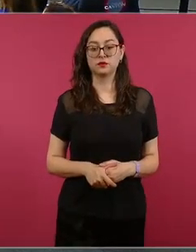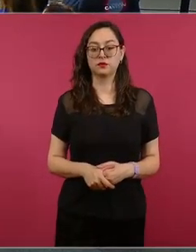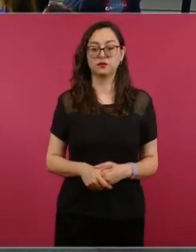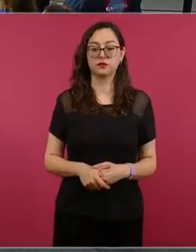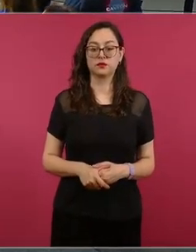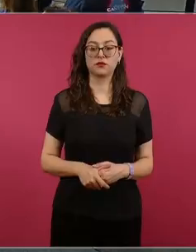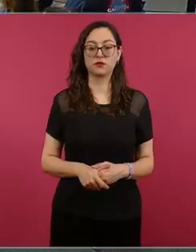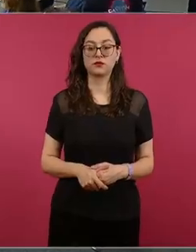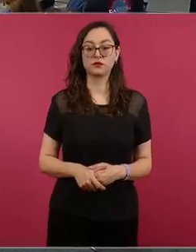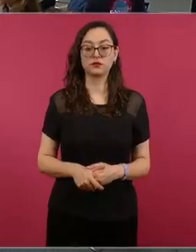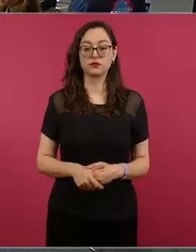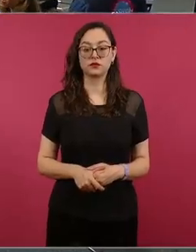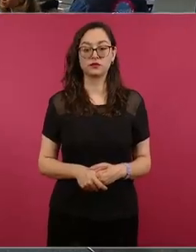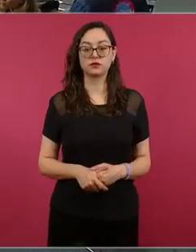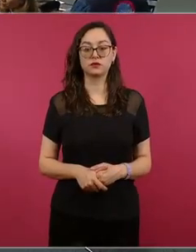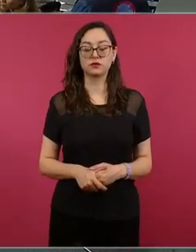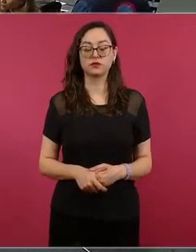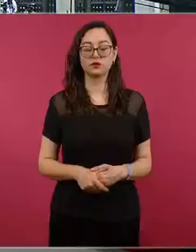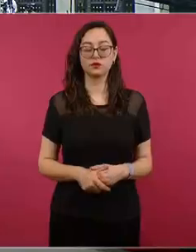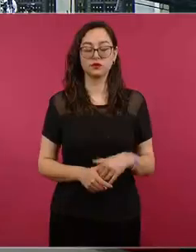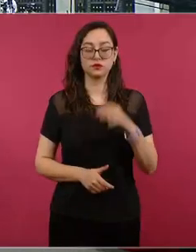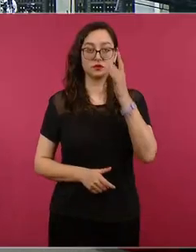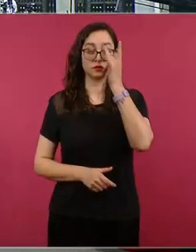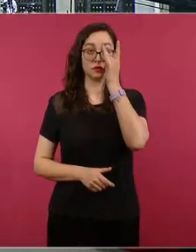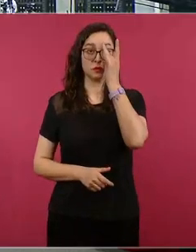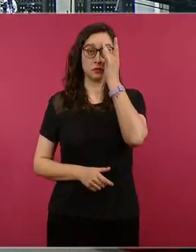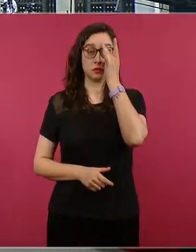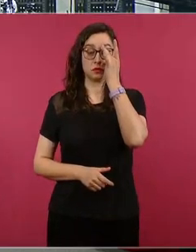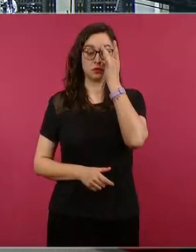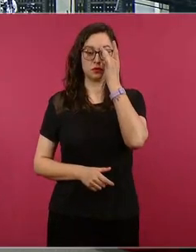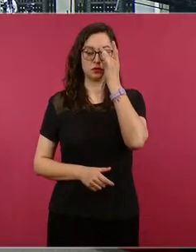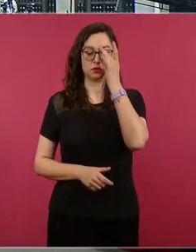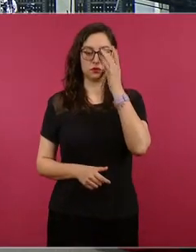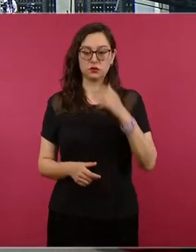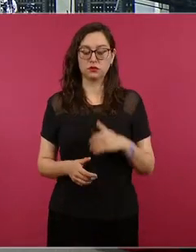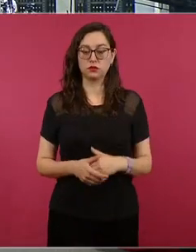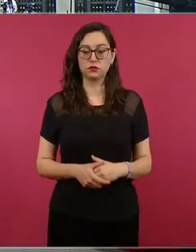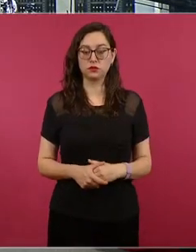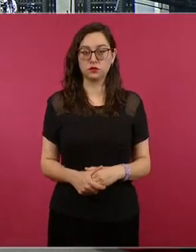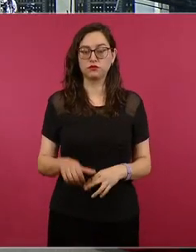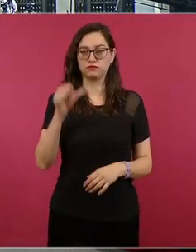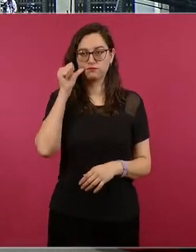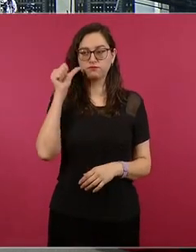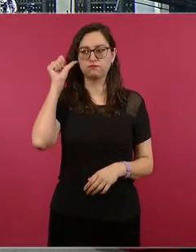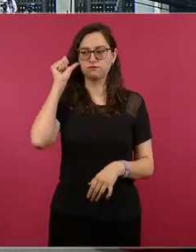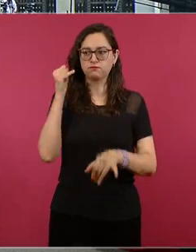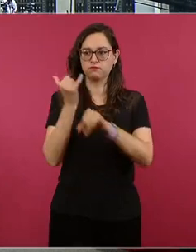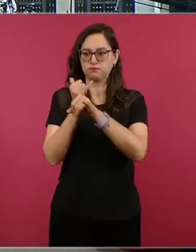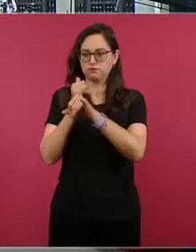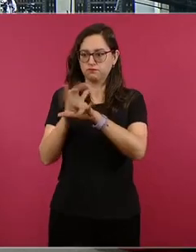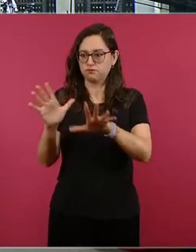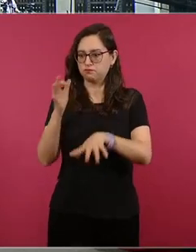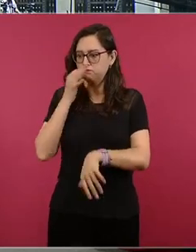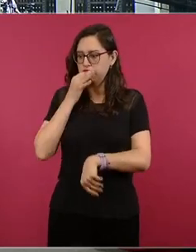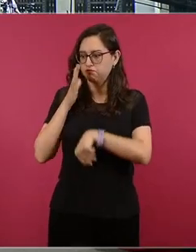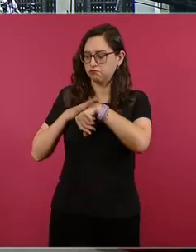nos informan y nos dio mucha preocupación de que un